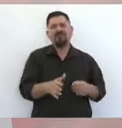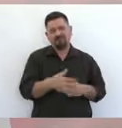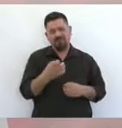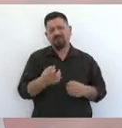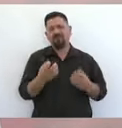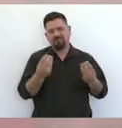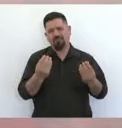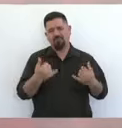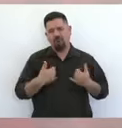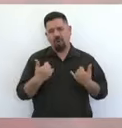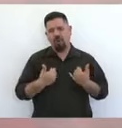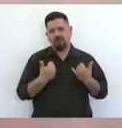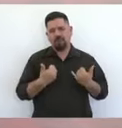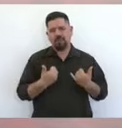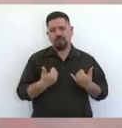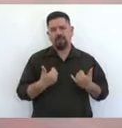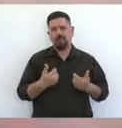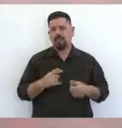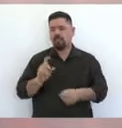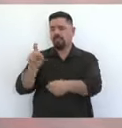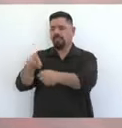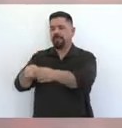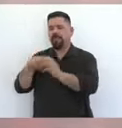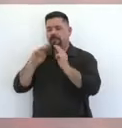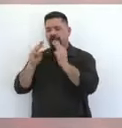muchos, porque también hay que ser